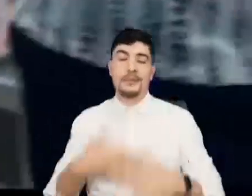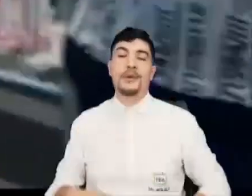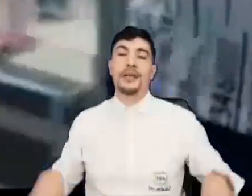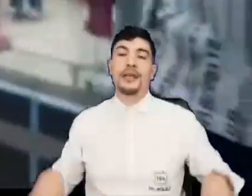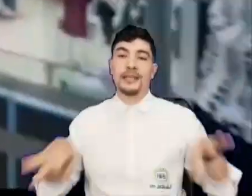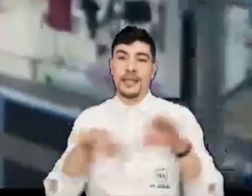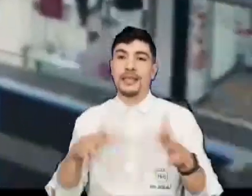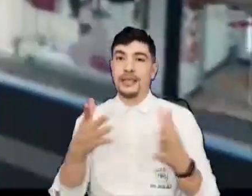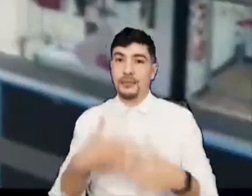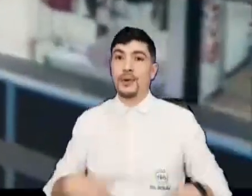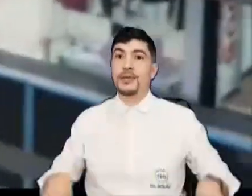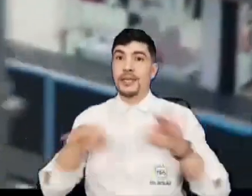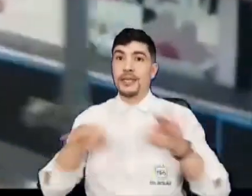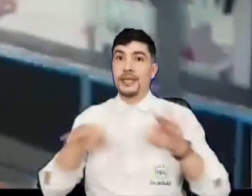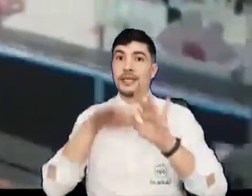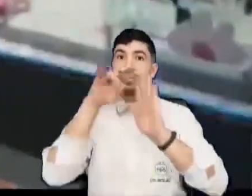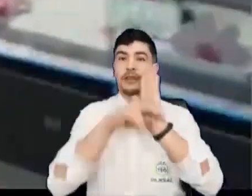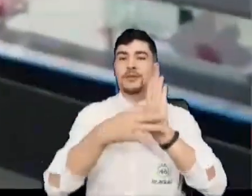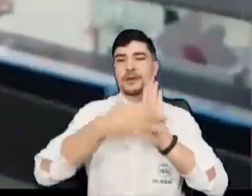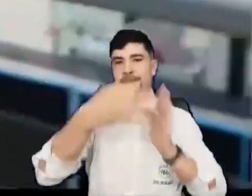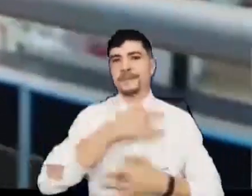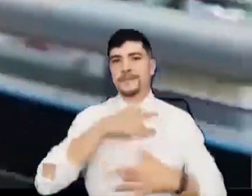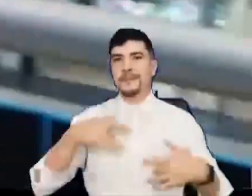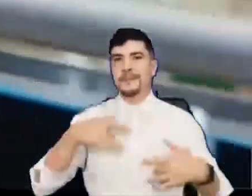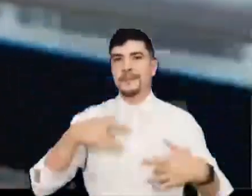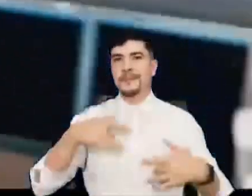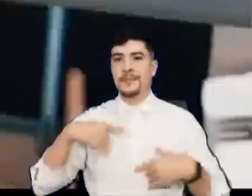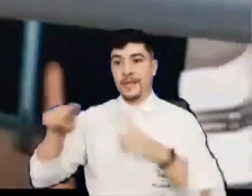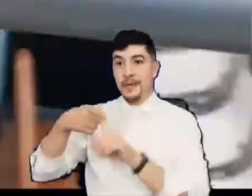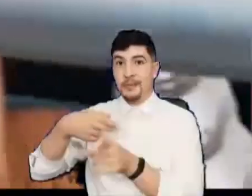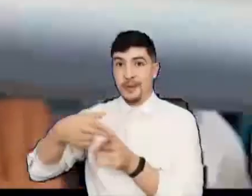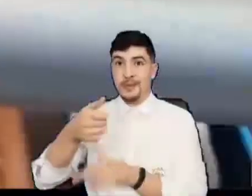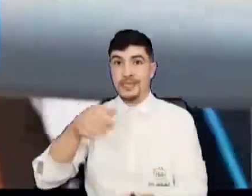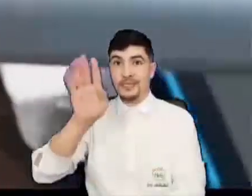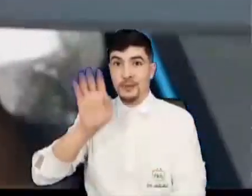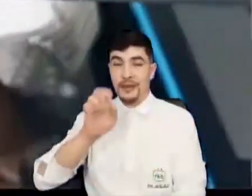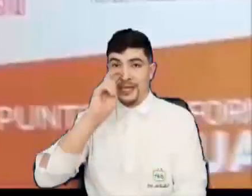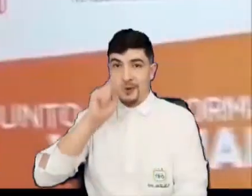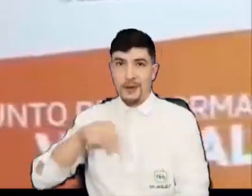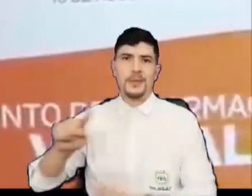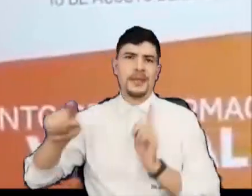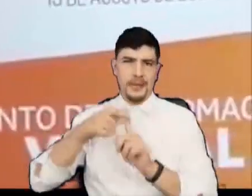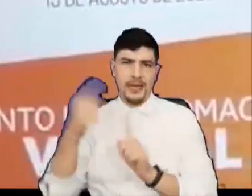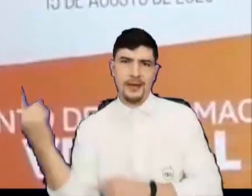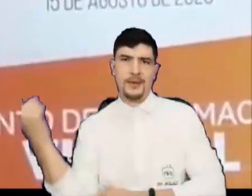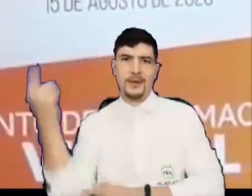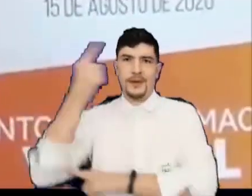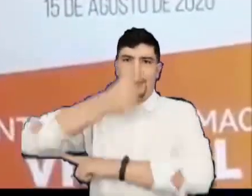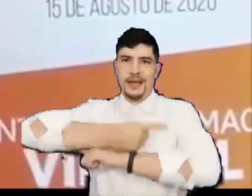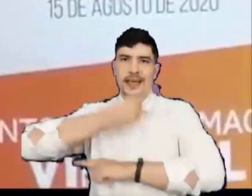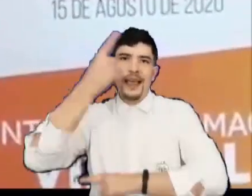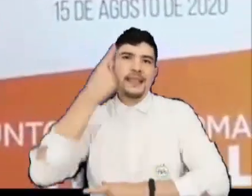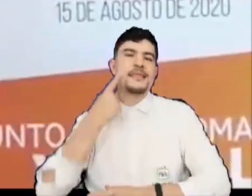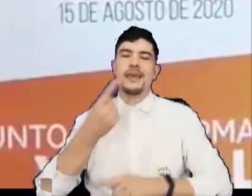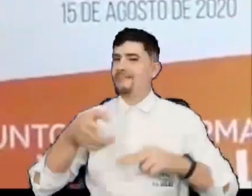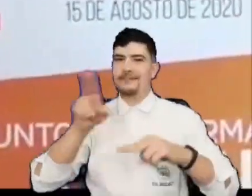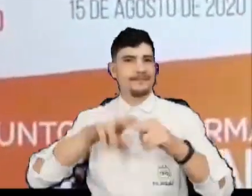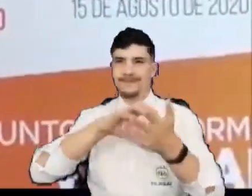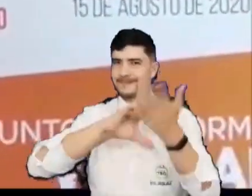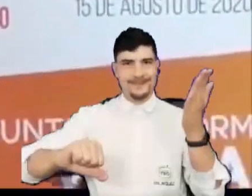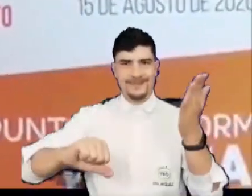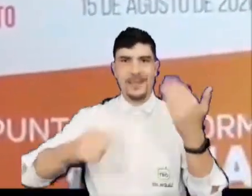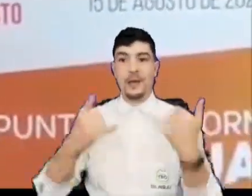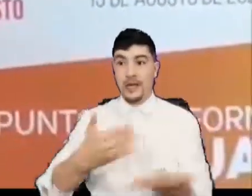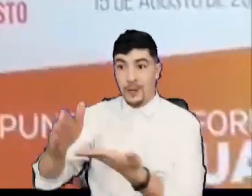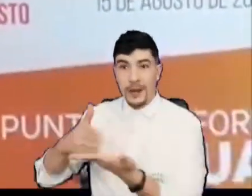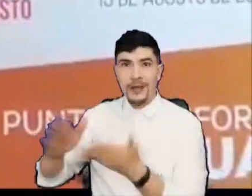de 3 jornadas de Día Sin IVA. Va a ser muy fácil el proceso de participación. Tenemos instalado ya toda la modalidad de registro de facturas de